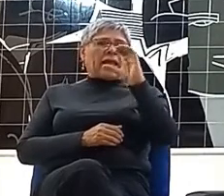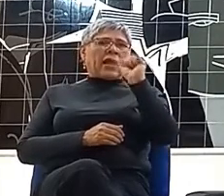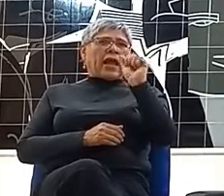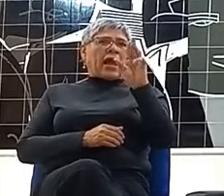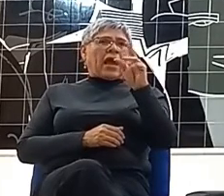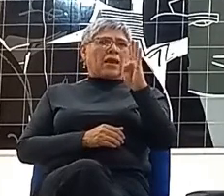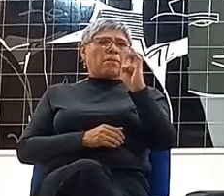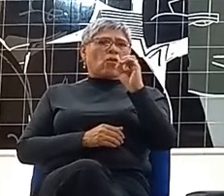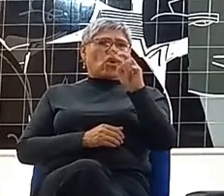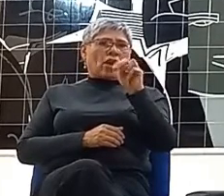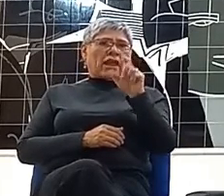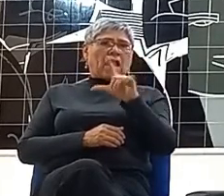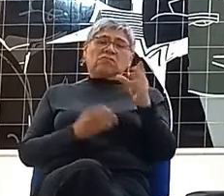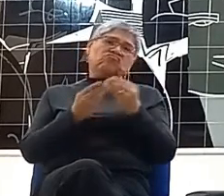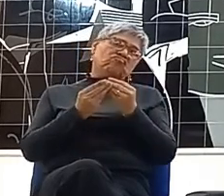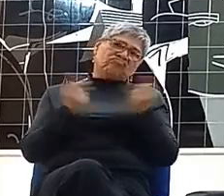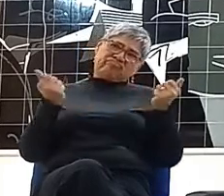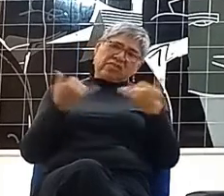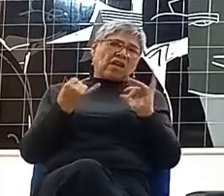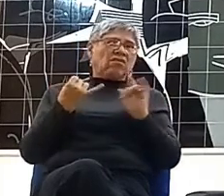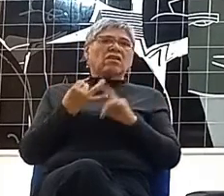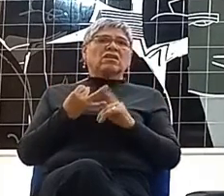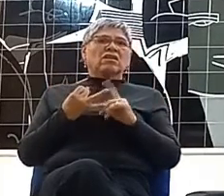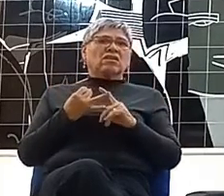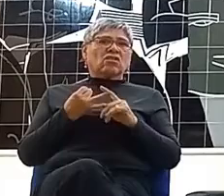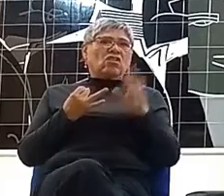Jaime Carbonell, hoy desaparecido,